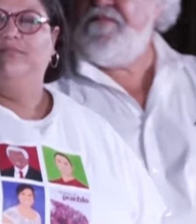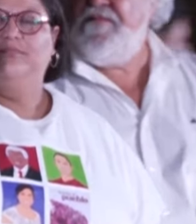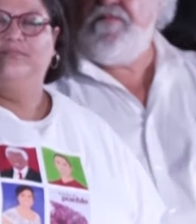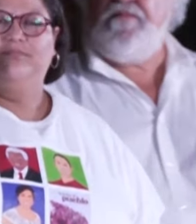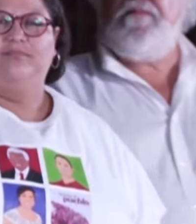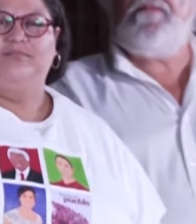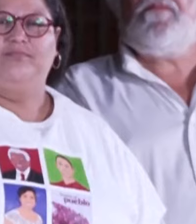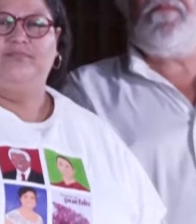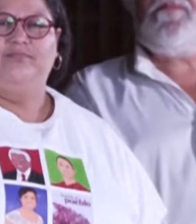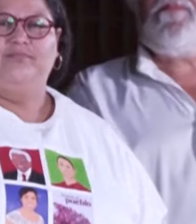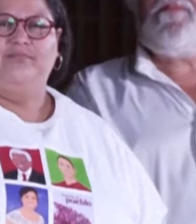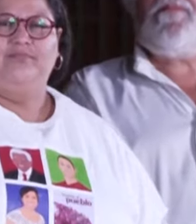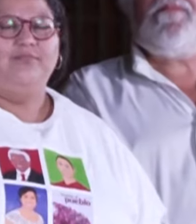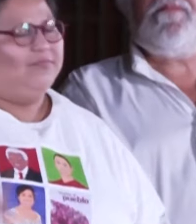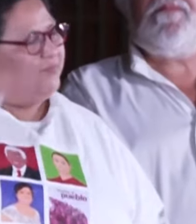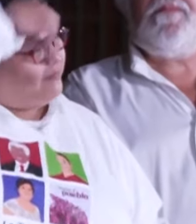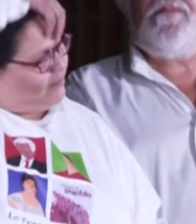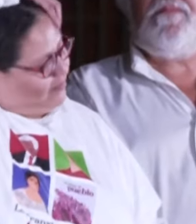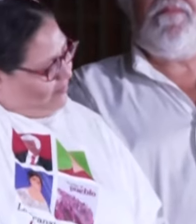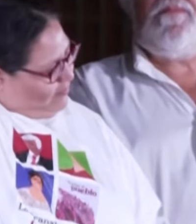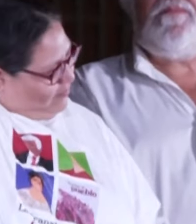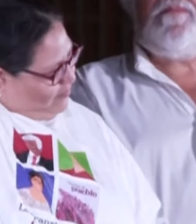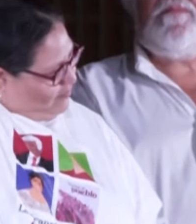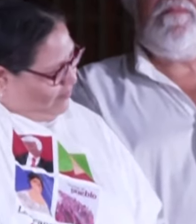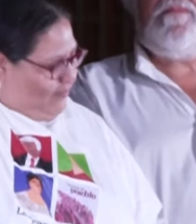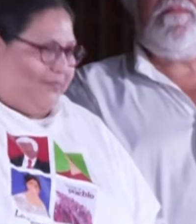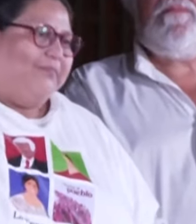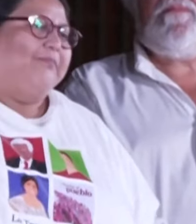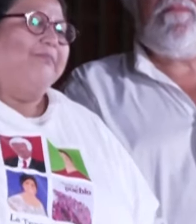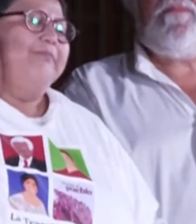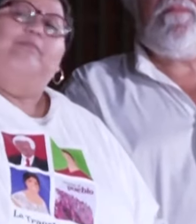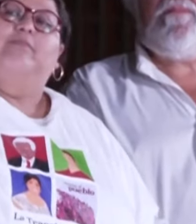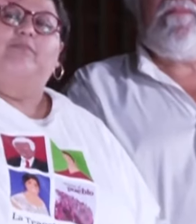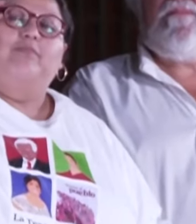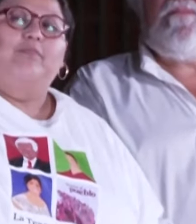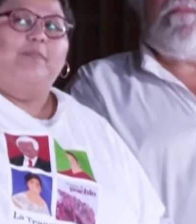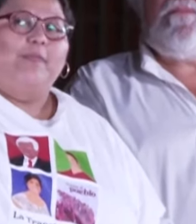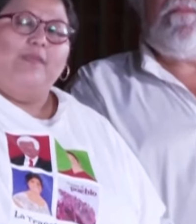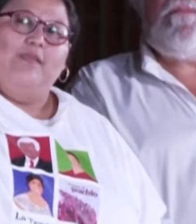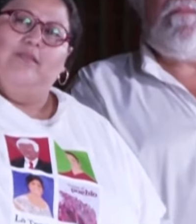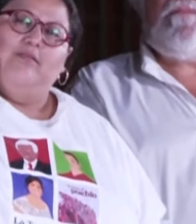cargo por un tiempo, de ganar las elecciones del domingo, asumirá la presidencia el 1 de octubre.